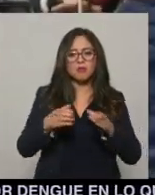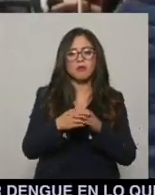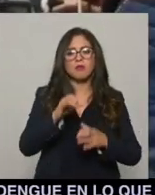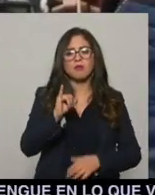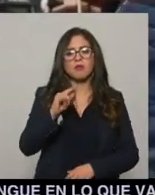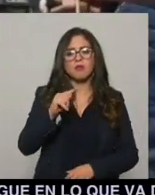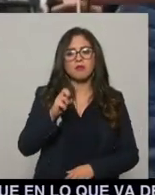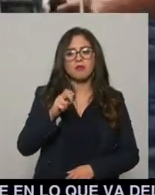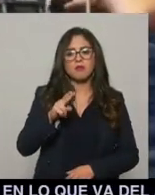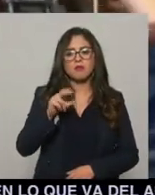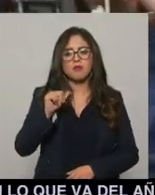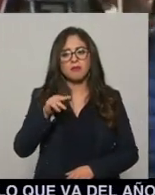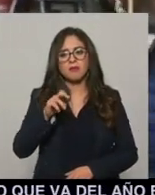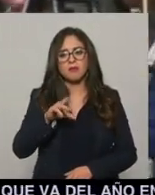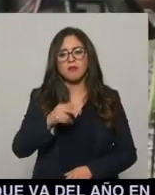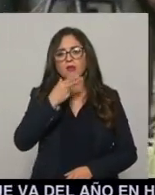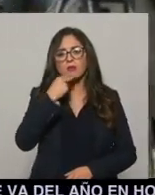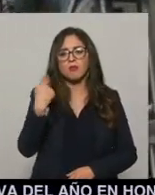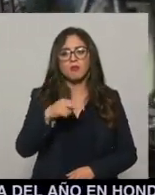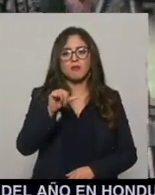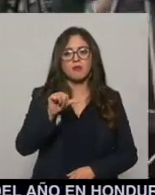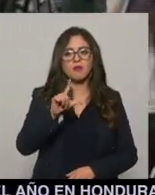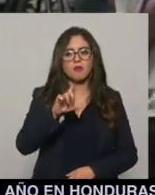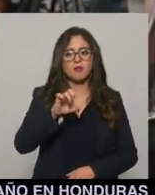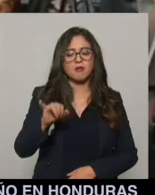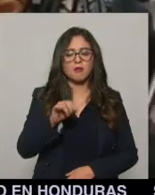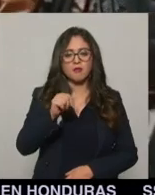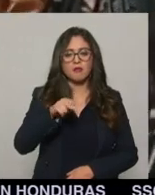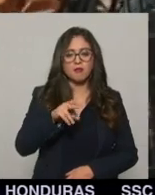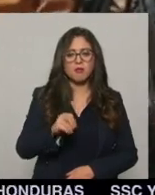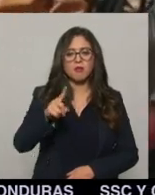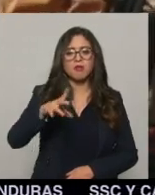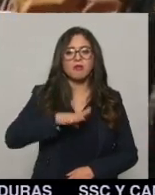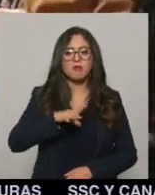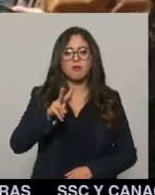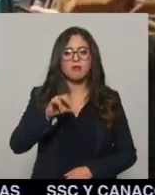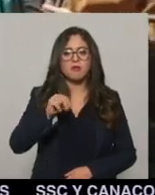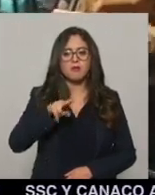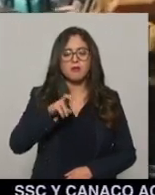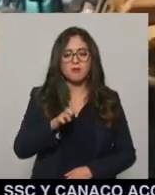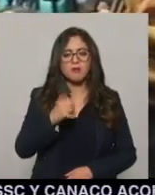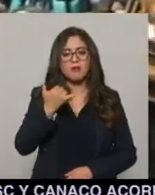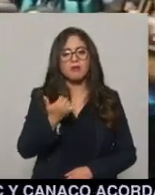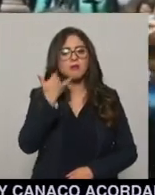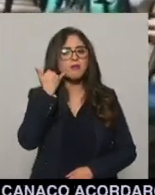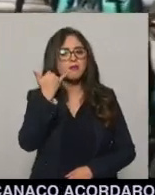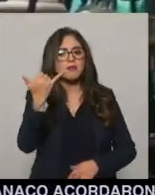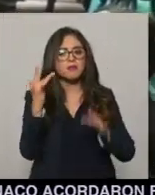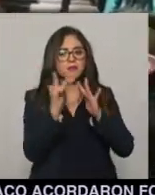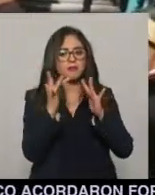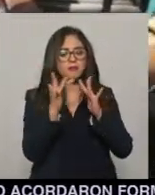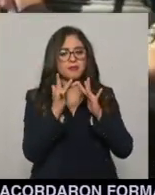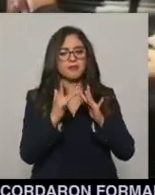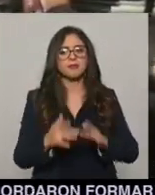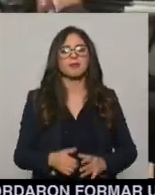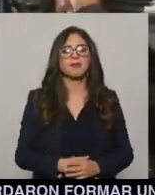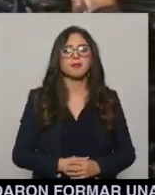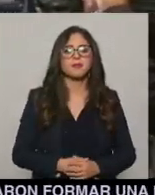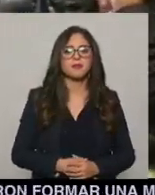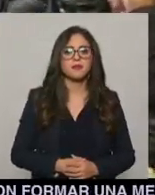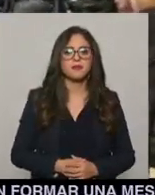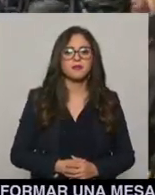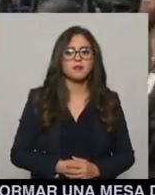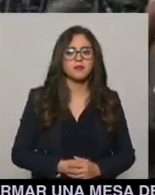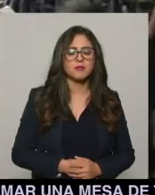Interamericana de Entretenimiento, Alejandro Soberón. Precisamente ahí está Vianey. Adelante con el reporte, Vianey. Hola Mariana,